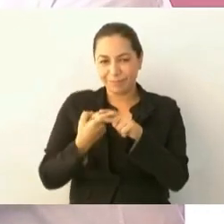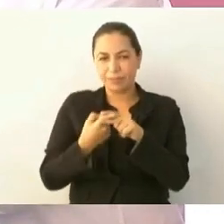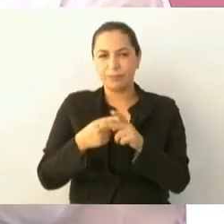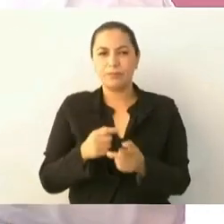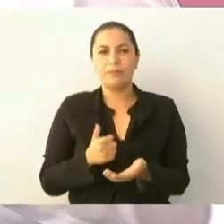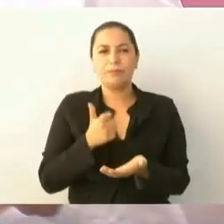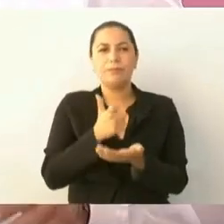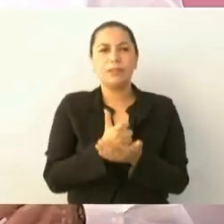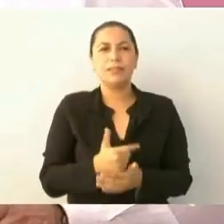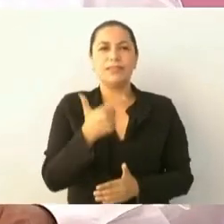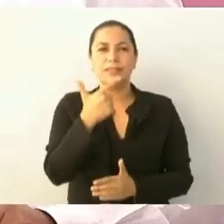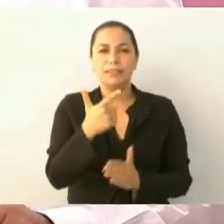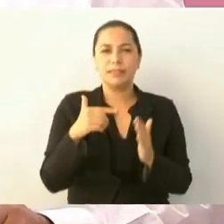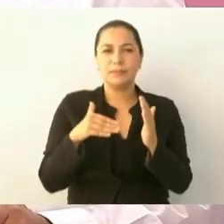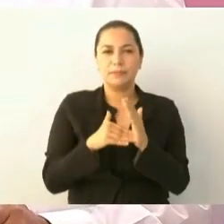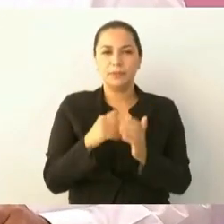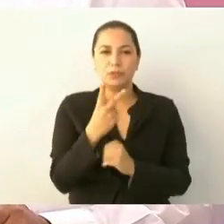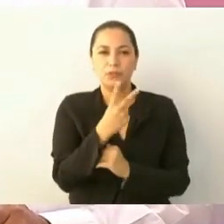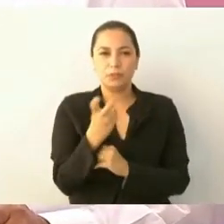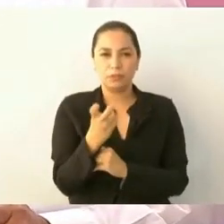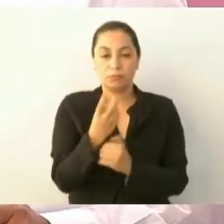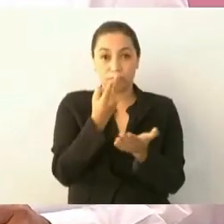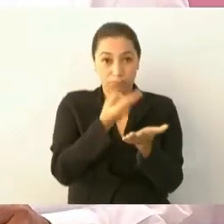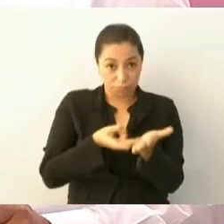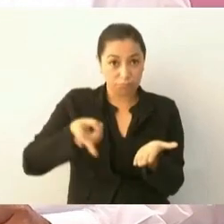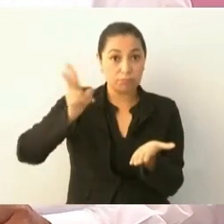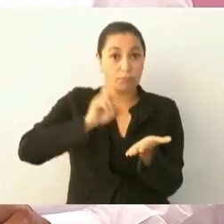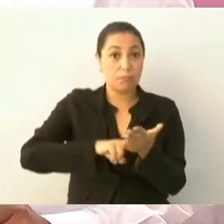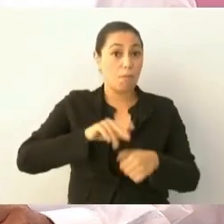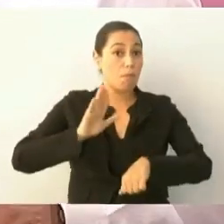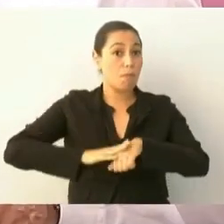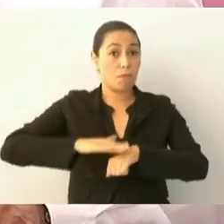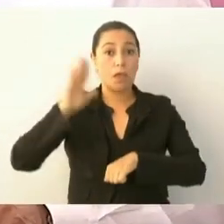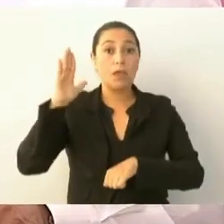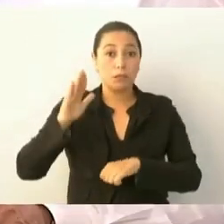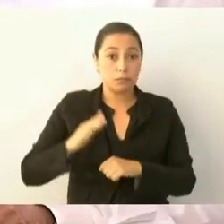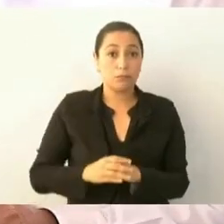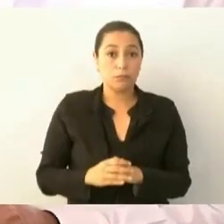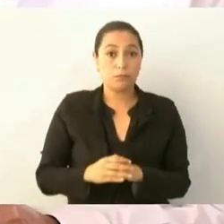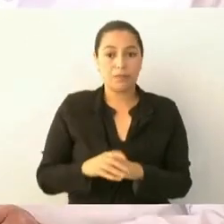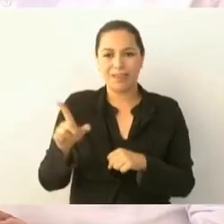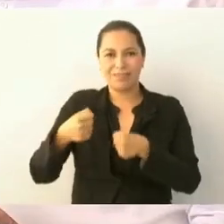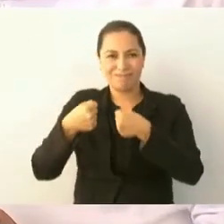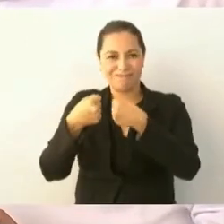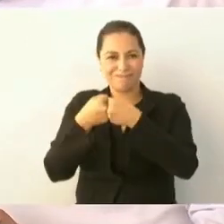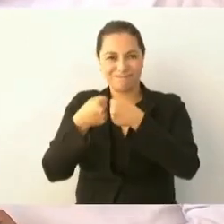7.200, más del doble. Y en la frontera,